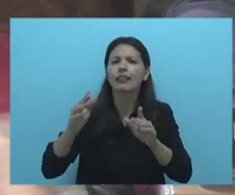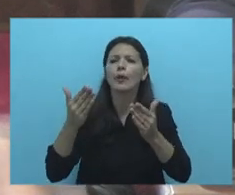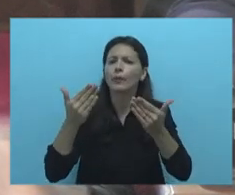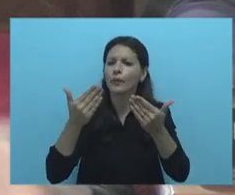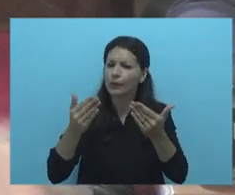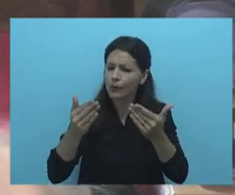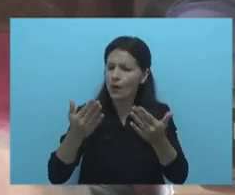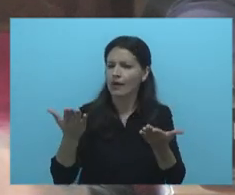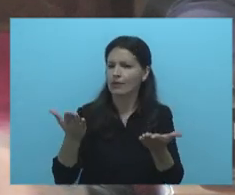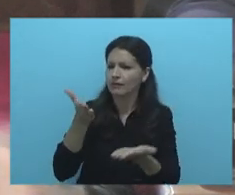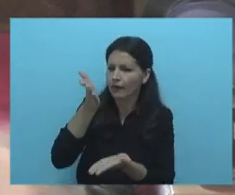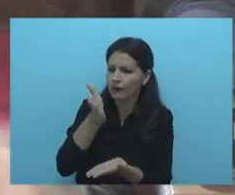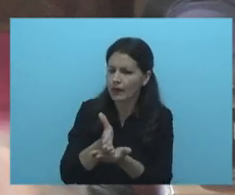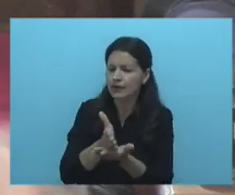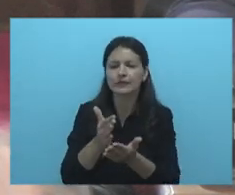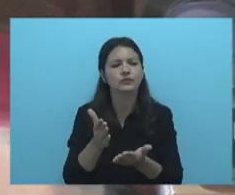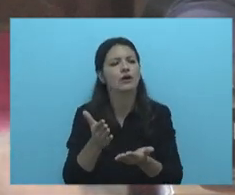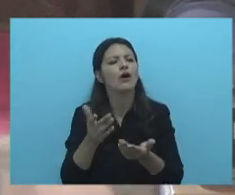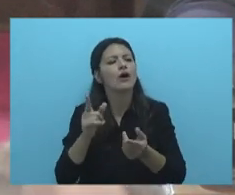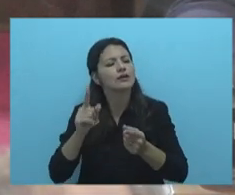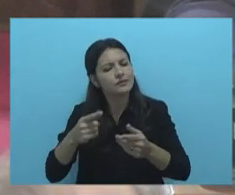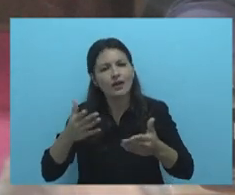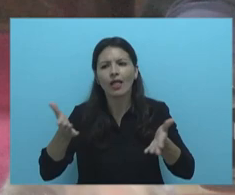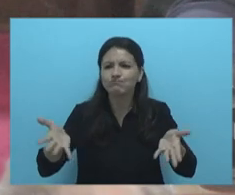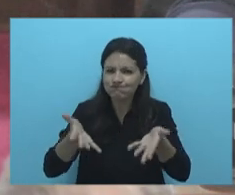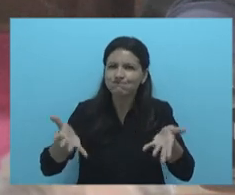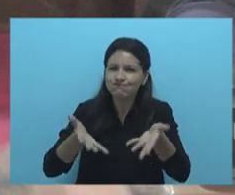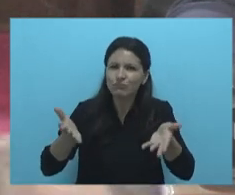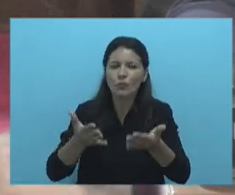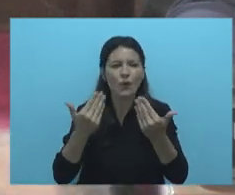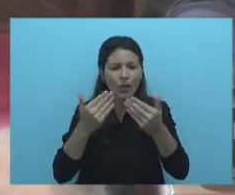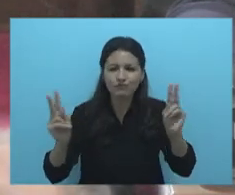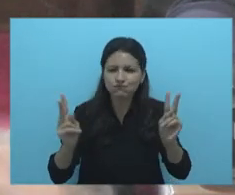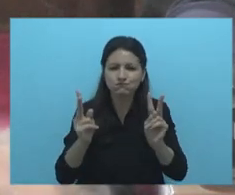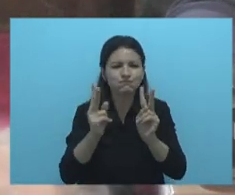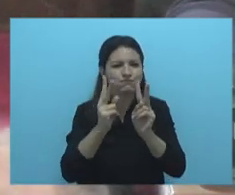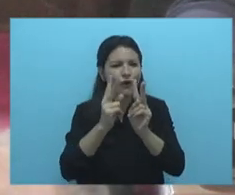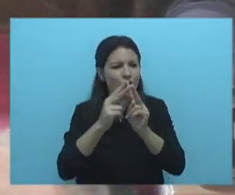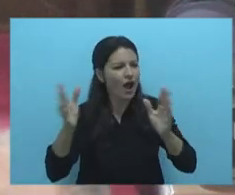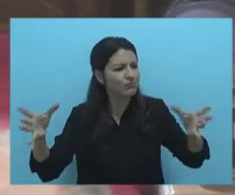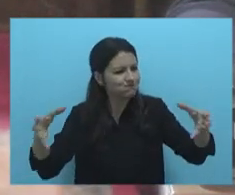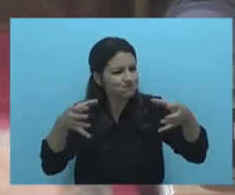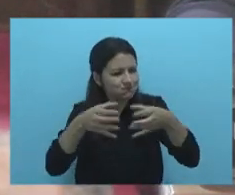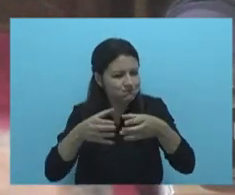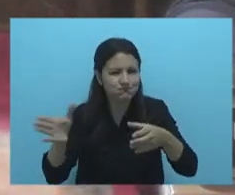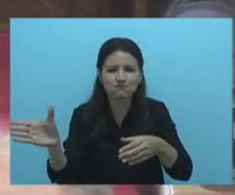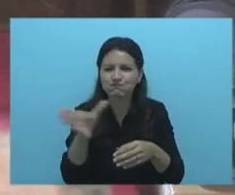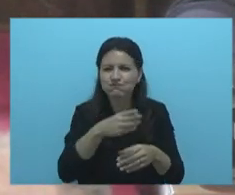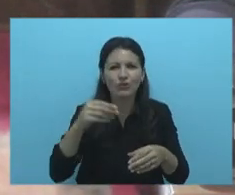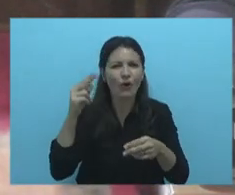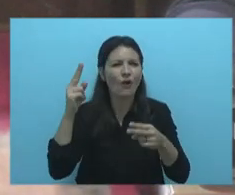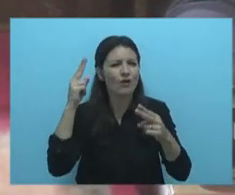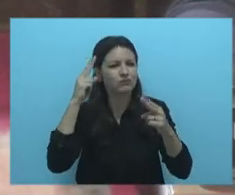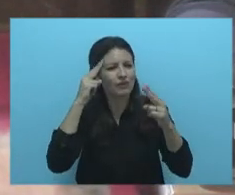la divergencia, encontrarnos entre todos, que creo que es lo que nos vendría muy bien, más allá de todo lo conquistado